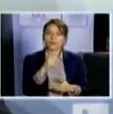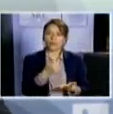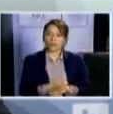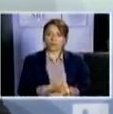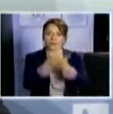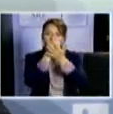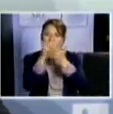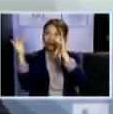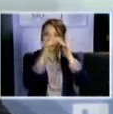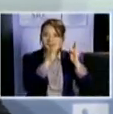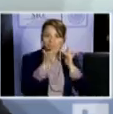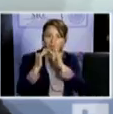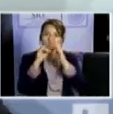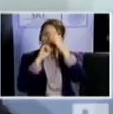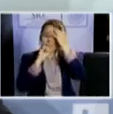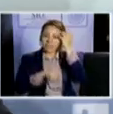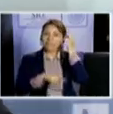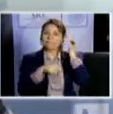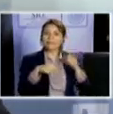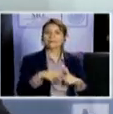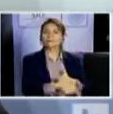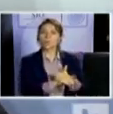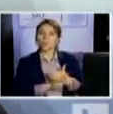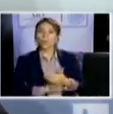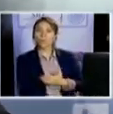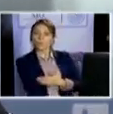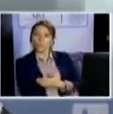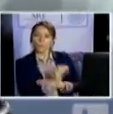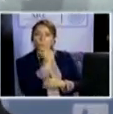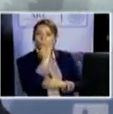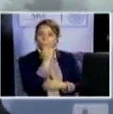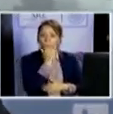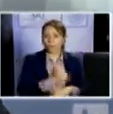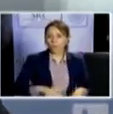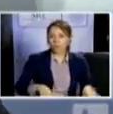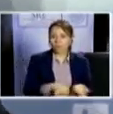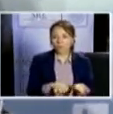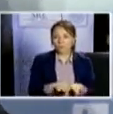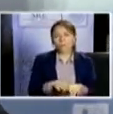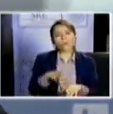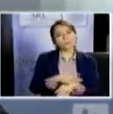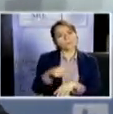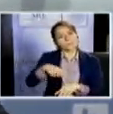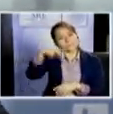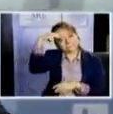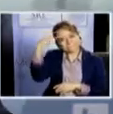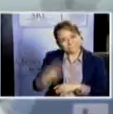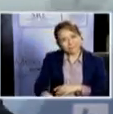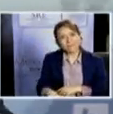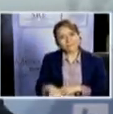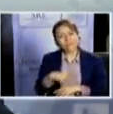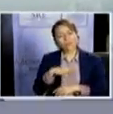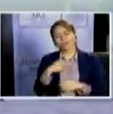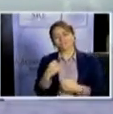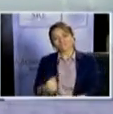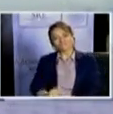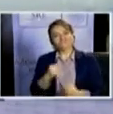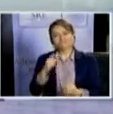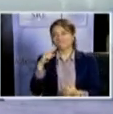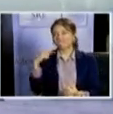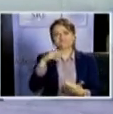tema de la prevención y adaptación, México siendo uno de los países que mayores afectaciones tiene en fenómenos meteorológicos como huracanes,